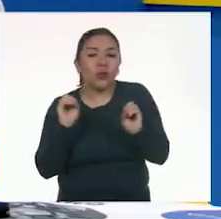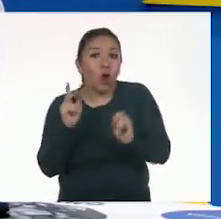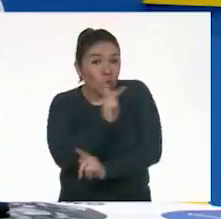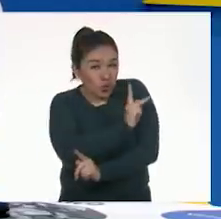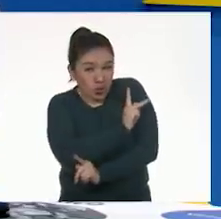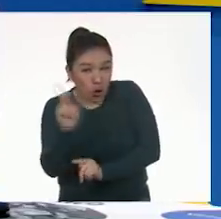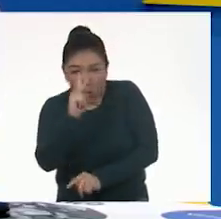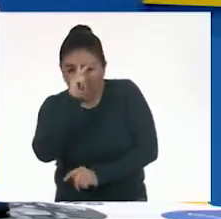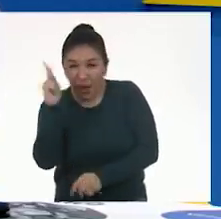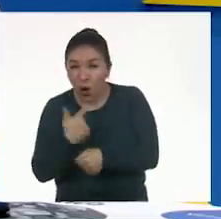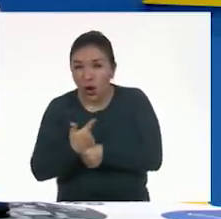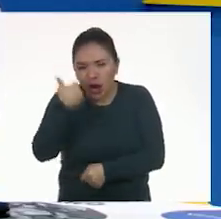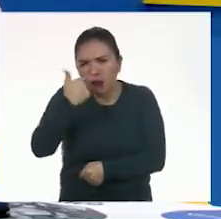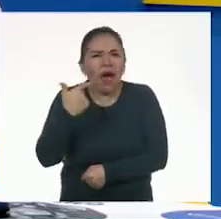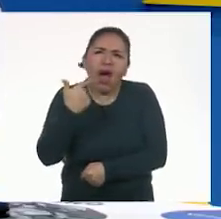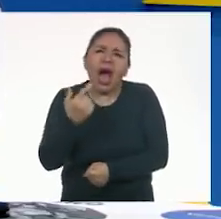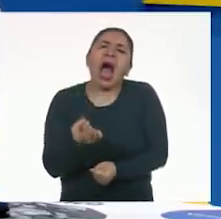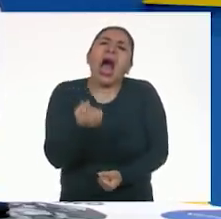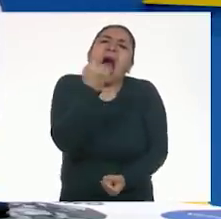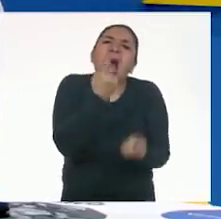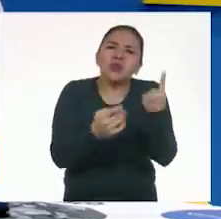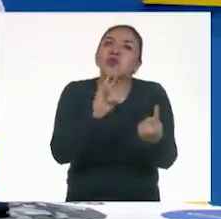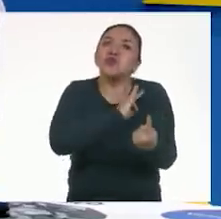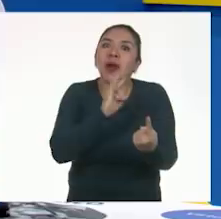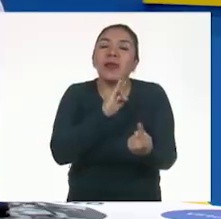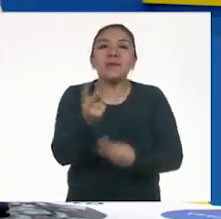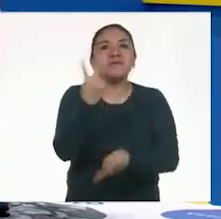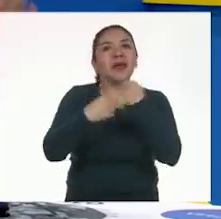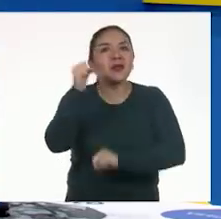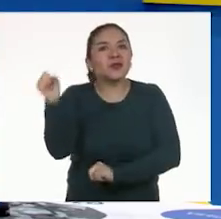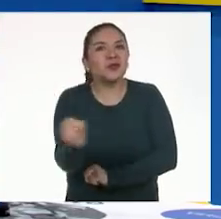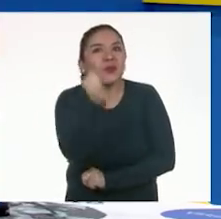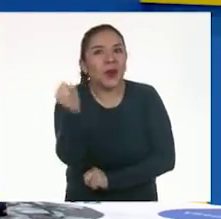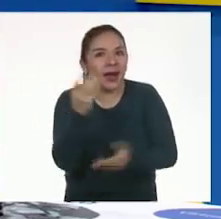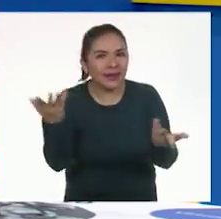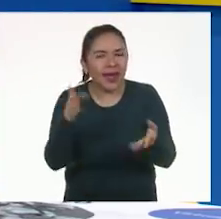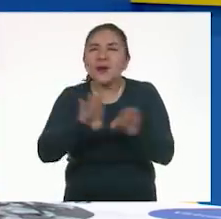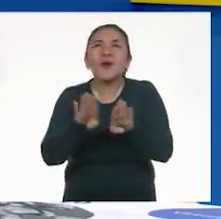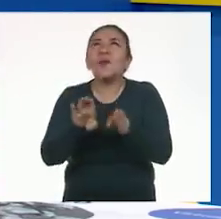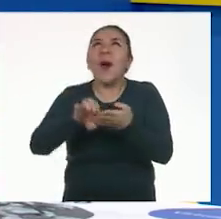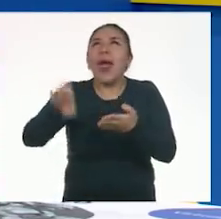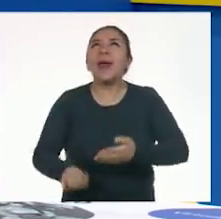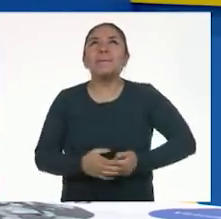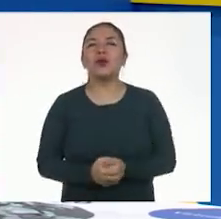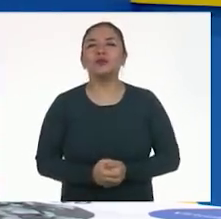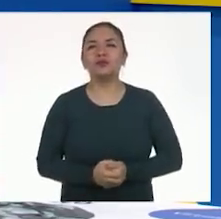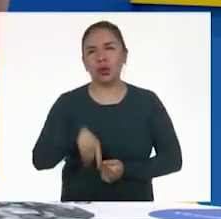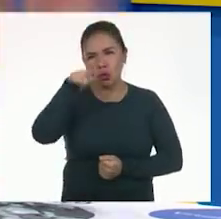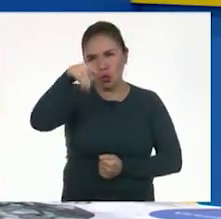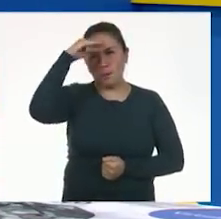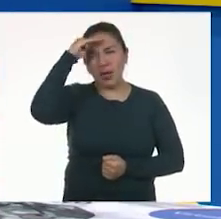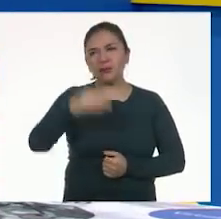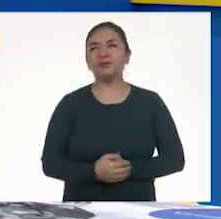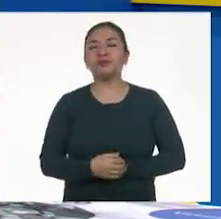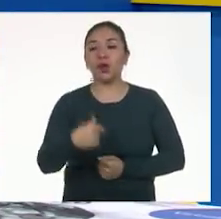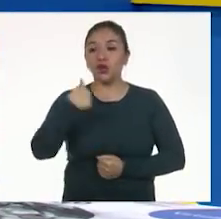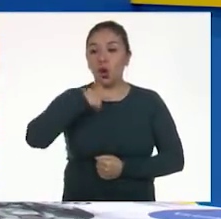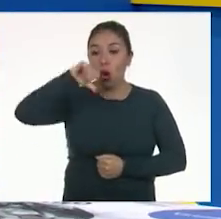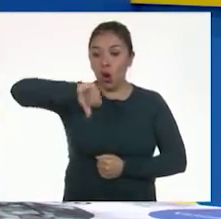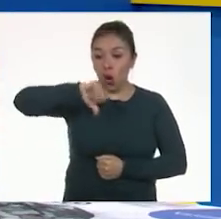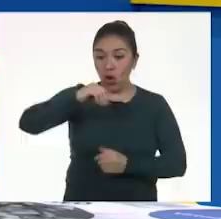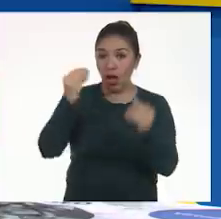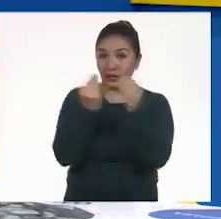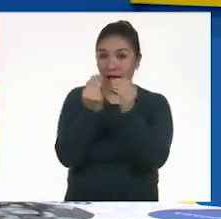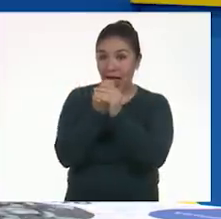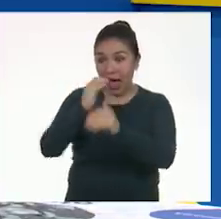funestos. Algunos son afortunados. Por ejemplo, ¿Cómo cuál? Por ejemplo, tú dices, saliendo